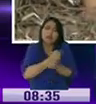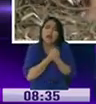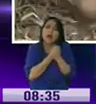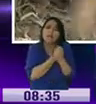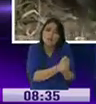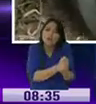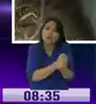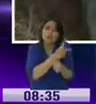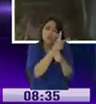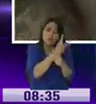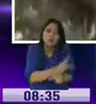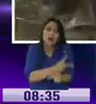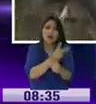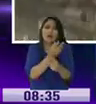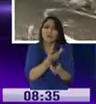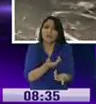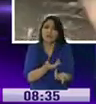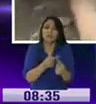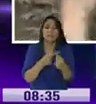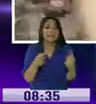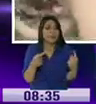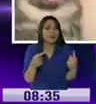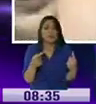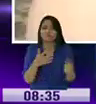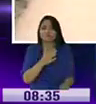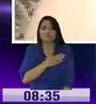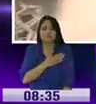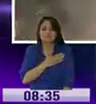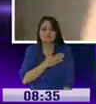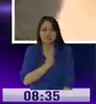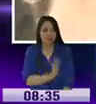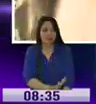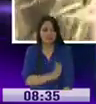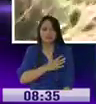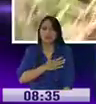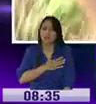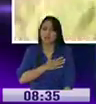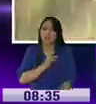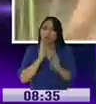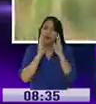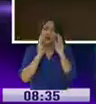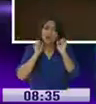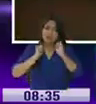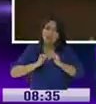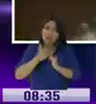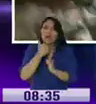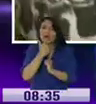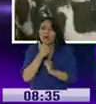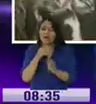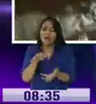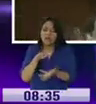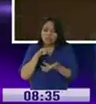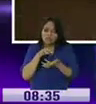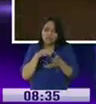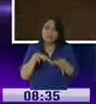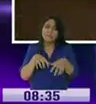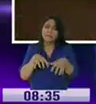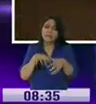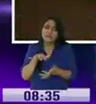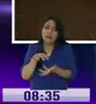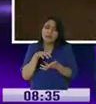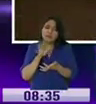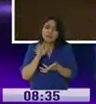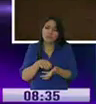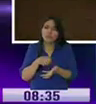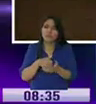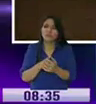con cuidado. Pero lastimosamente vemos unos casos terribles. Ojalá se pueda hacer algún tipo de adopción con los cachorritos, sí, porque se